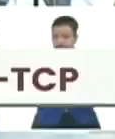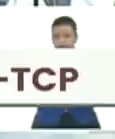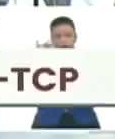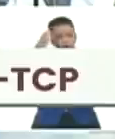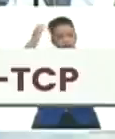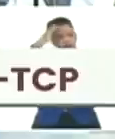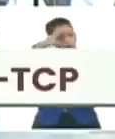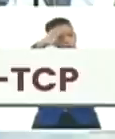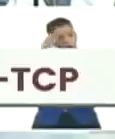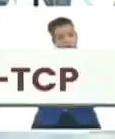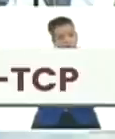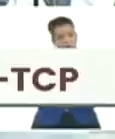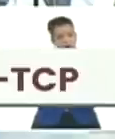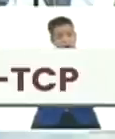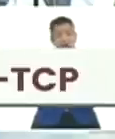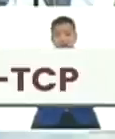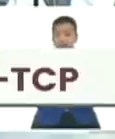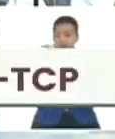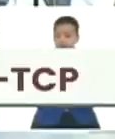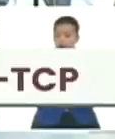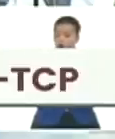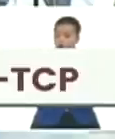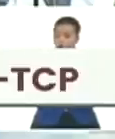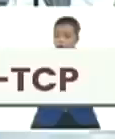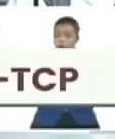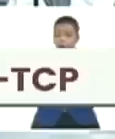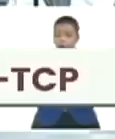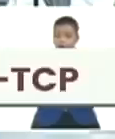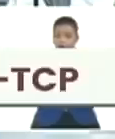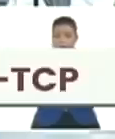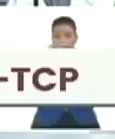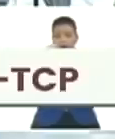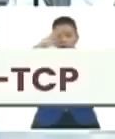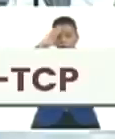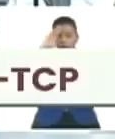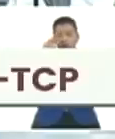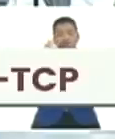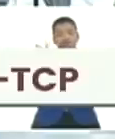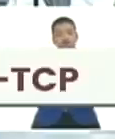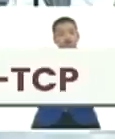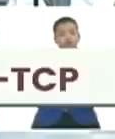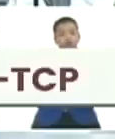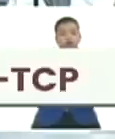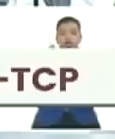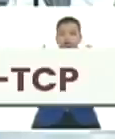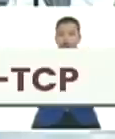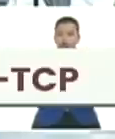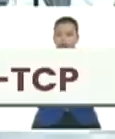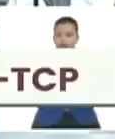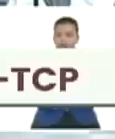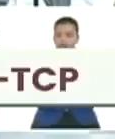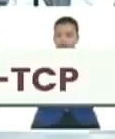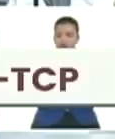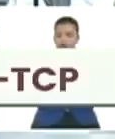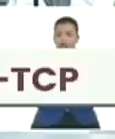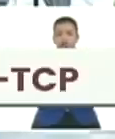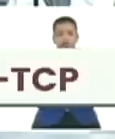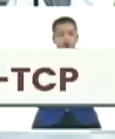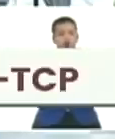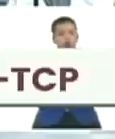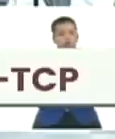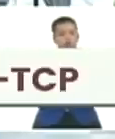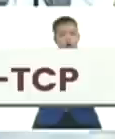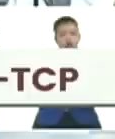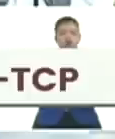cubano y cuando envió una delegación de alto rango a Venezuela para reunirse con Nicolás Maduro y asegurar la exitosa